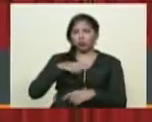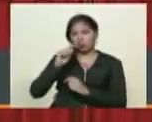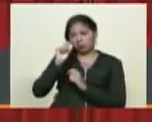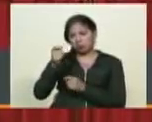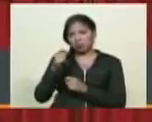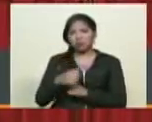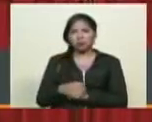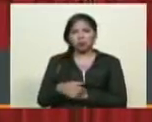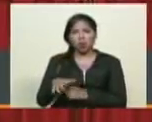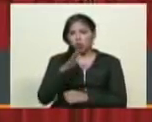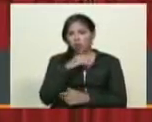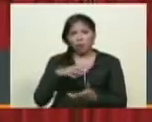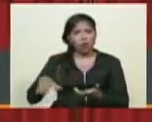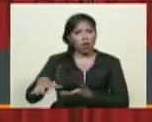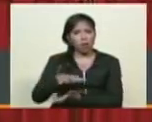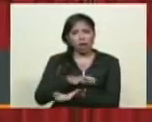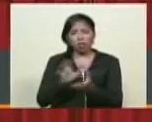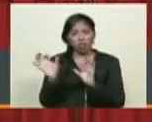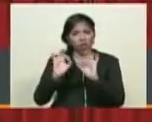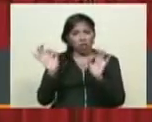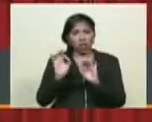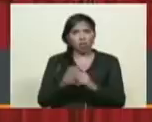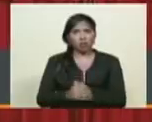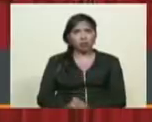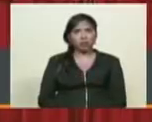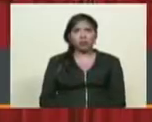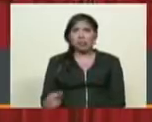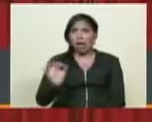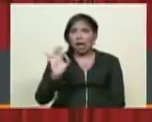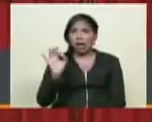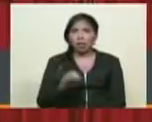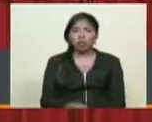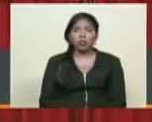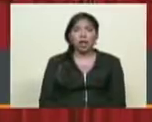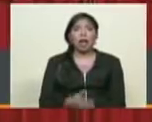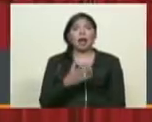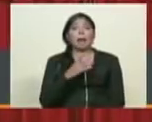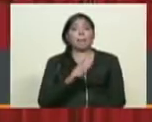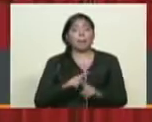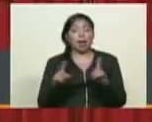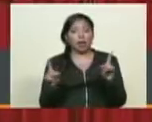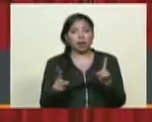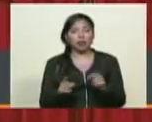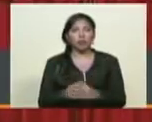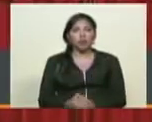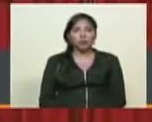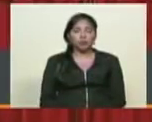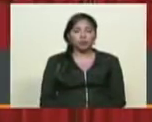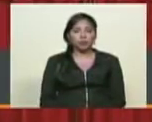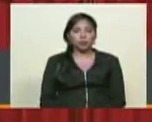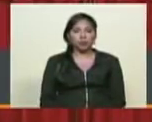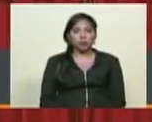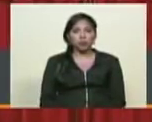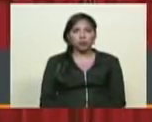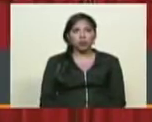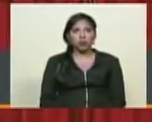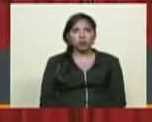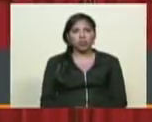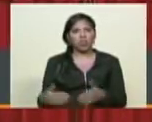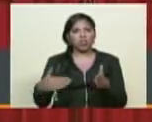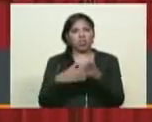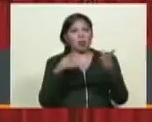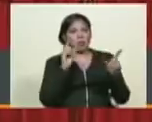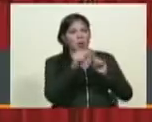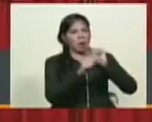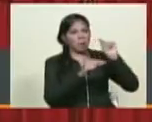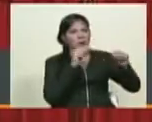tenemos problema. Eso no tenemos problema de ningún tipo. Ahora, lo que no deben, y no es sano, es que ataquen al PSUV, porque el PSUV